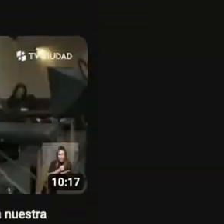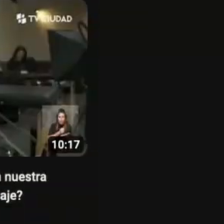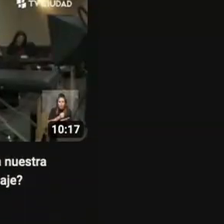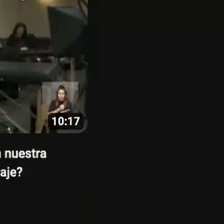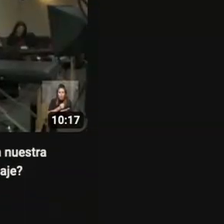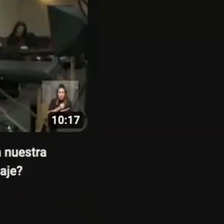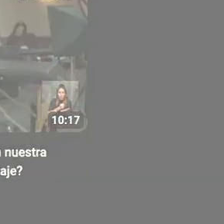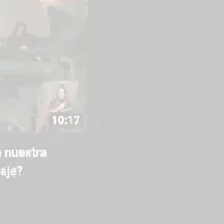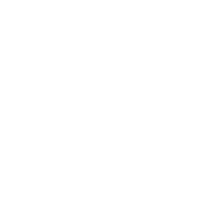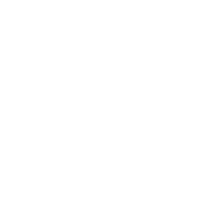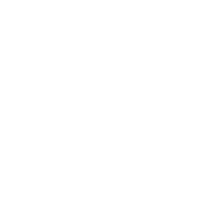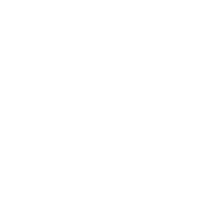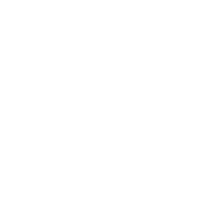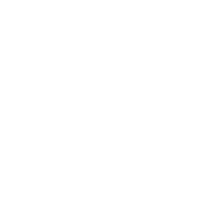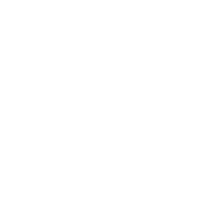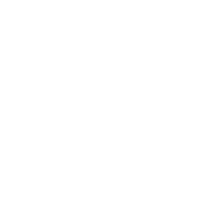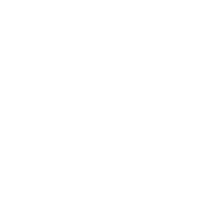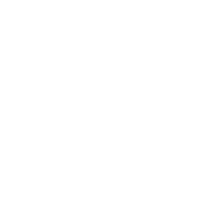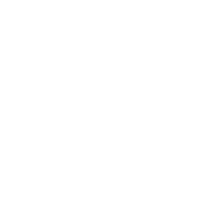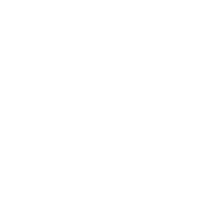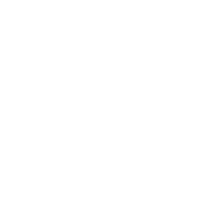Sobreciencia.